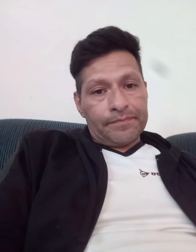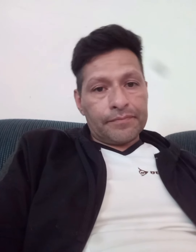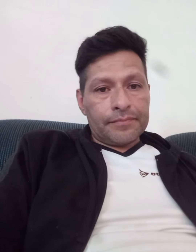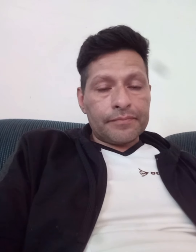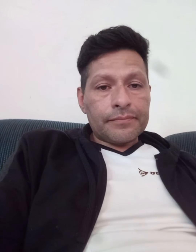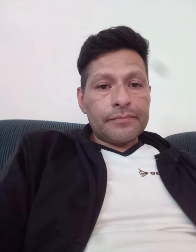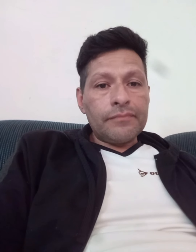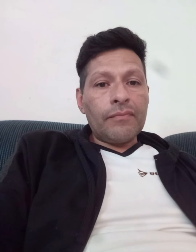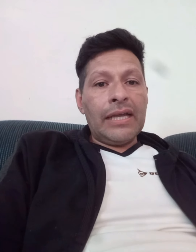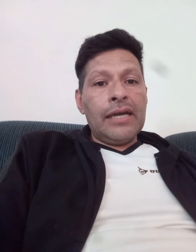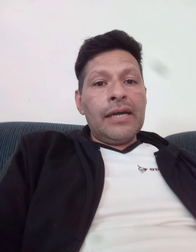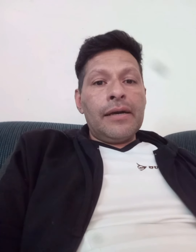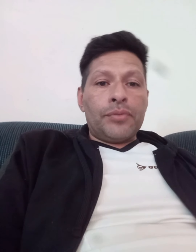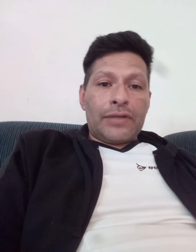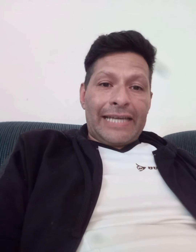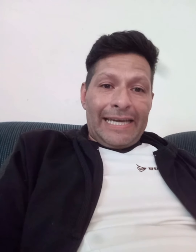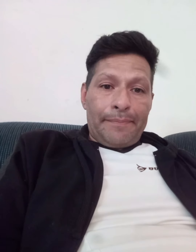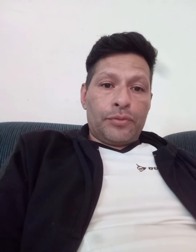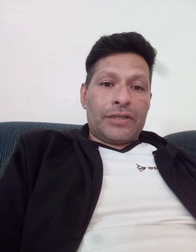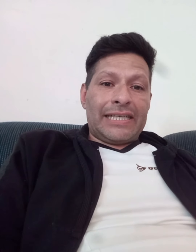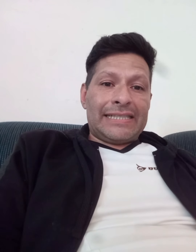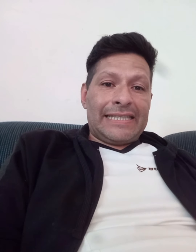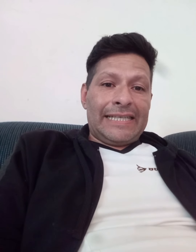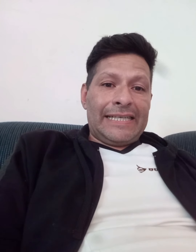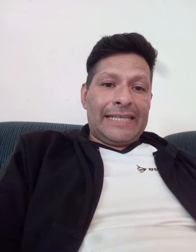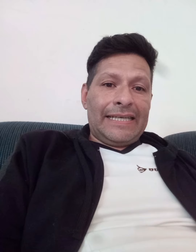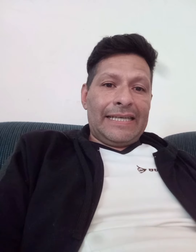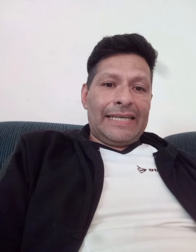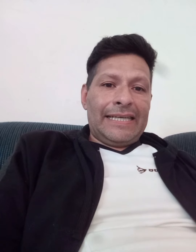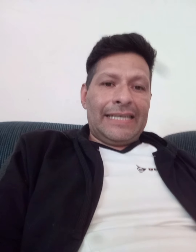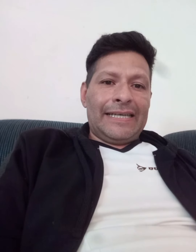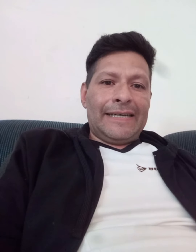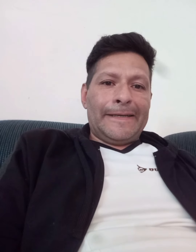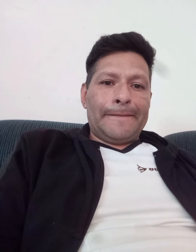enjuicie. ¿Por qué? Porque